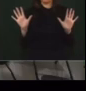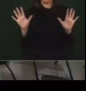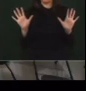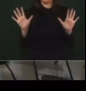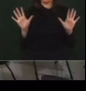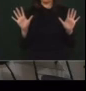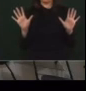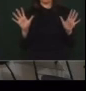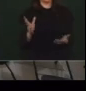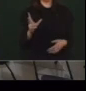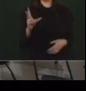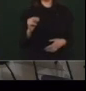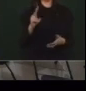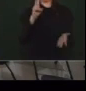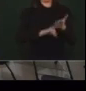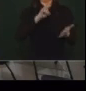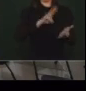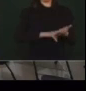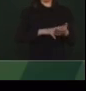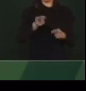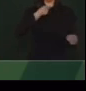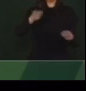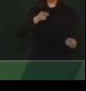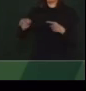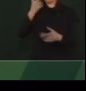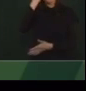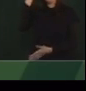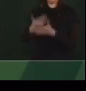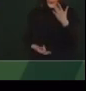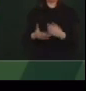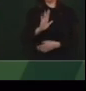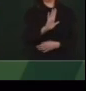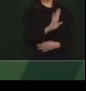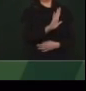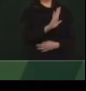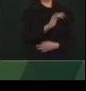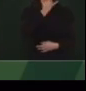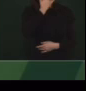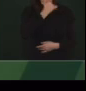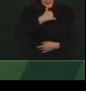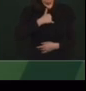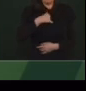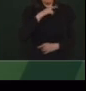que van a ofendernos y nos vamos a quedar callados.